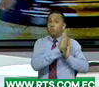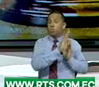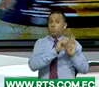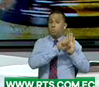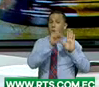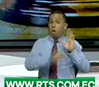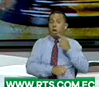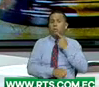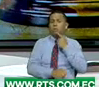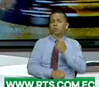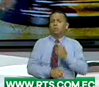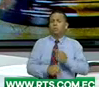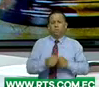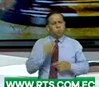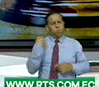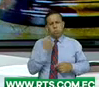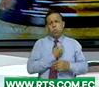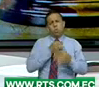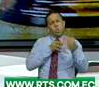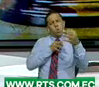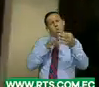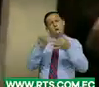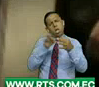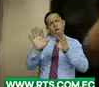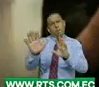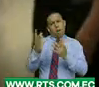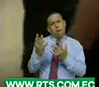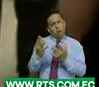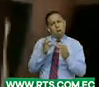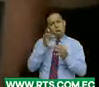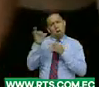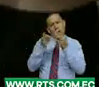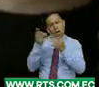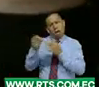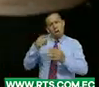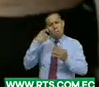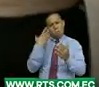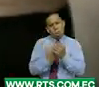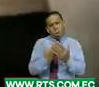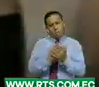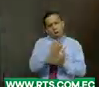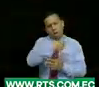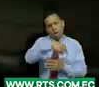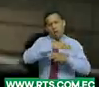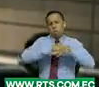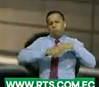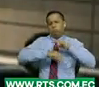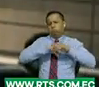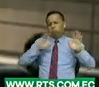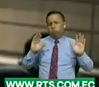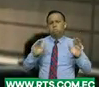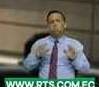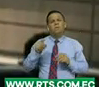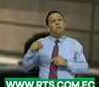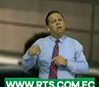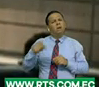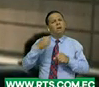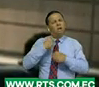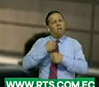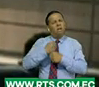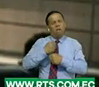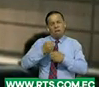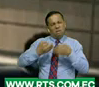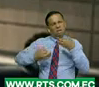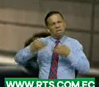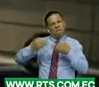ratificar su inocencia la diligencia se ha prolongado por más de un mes y medio y busca la formulación